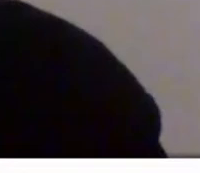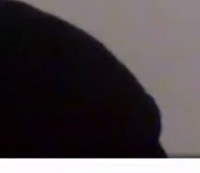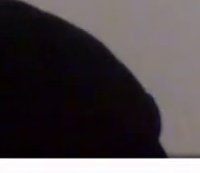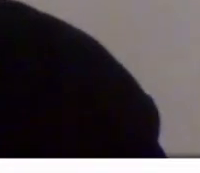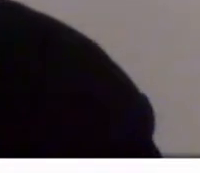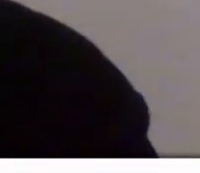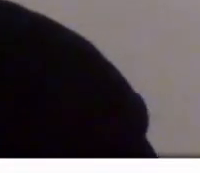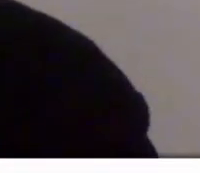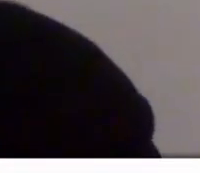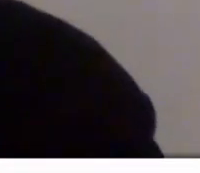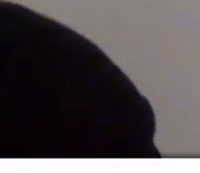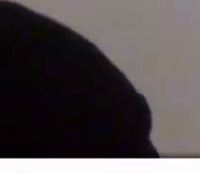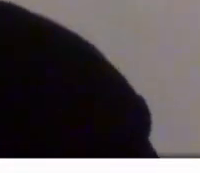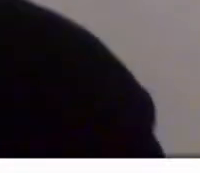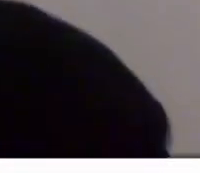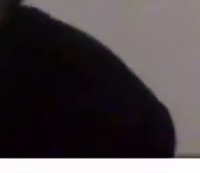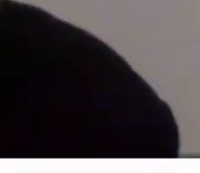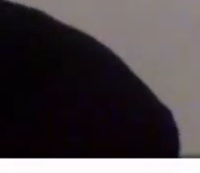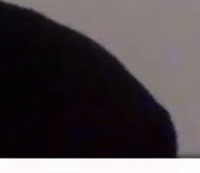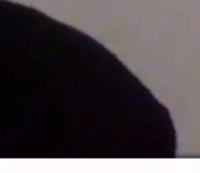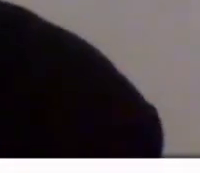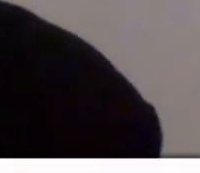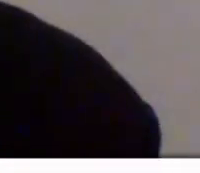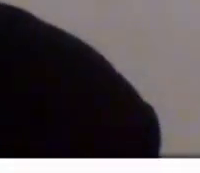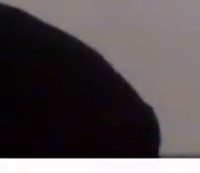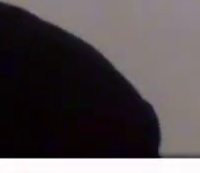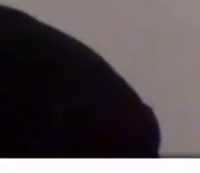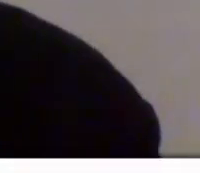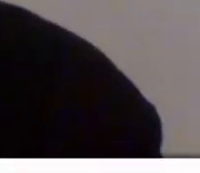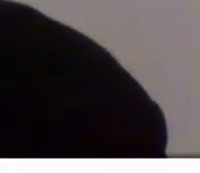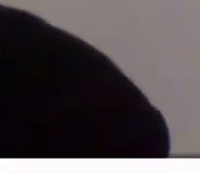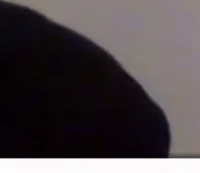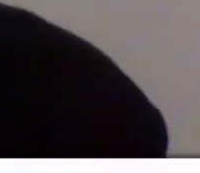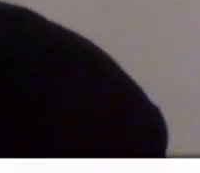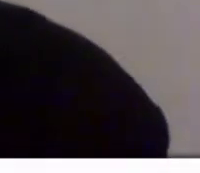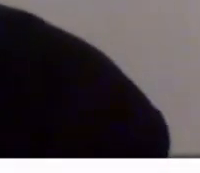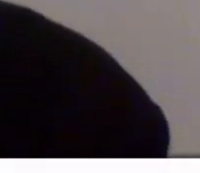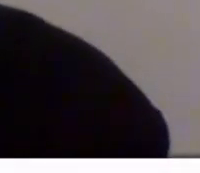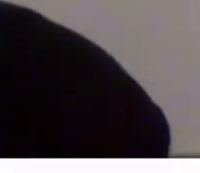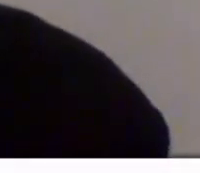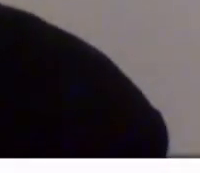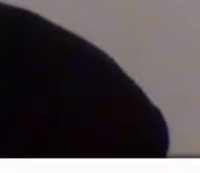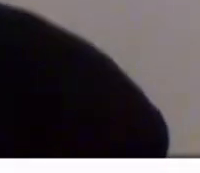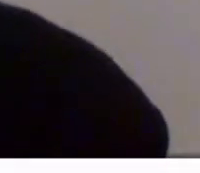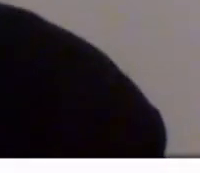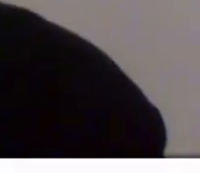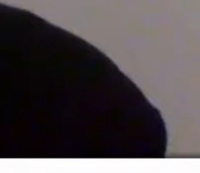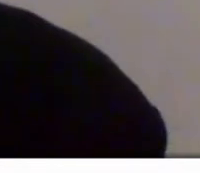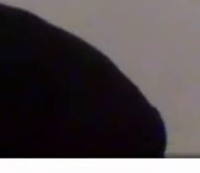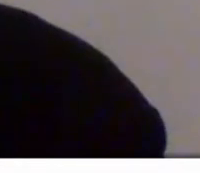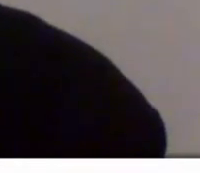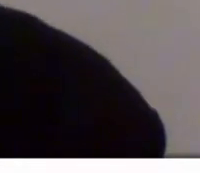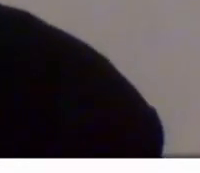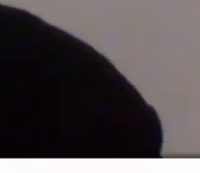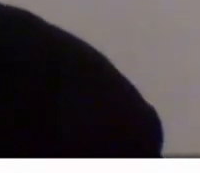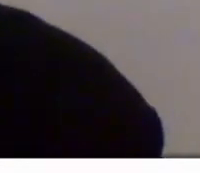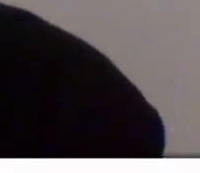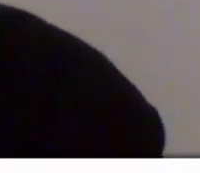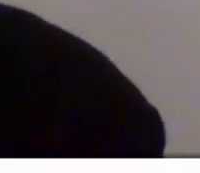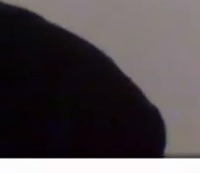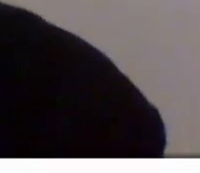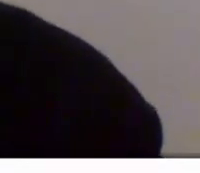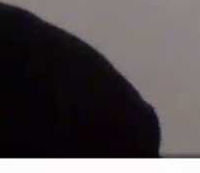como Vicente López y Planes hubieran escrito hoy? Se levanta la faz de la tierra una nueva y gloriosa